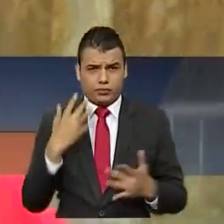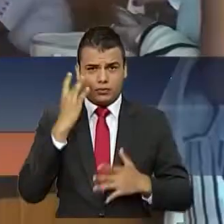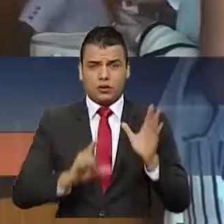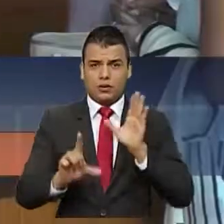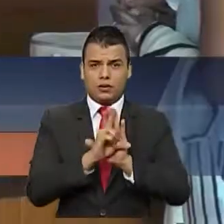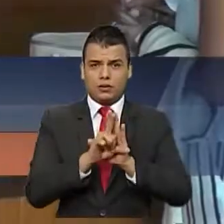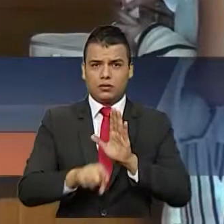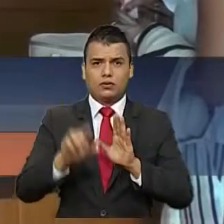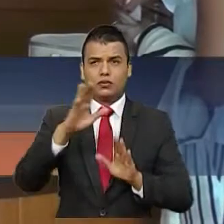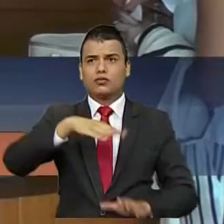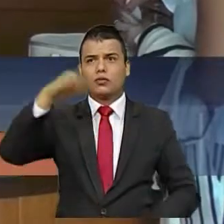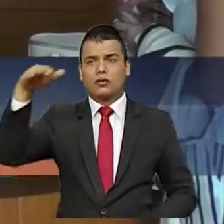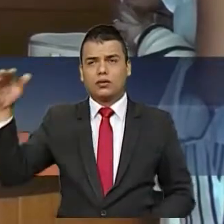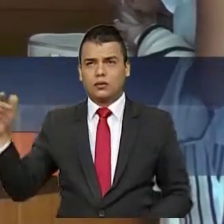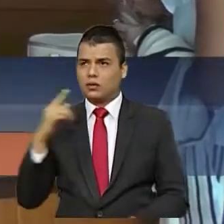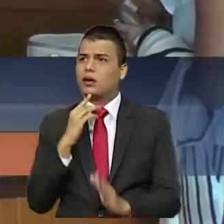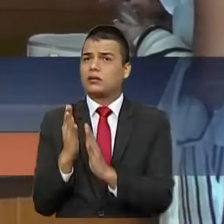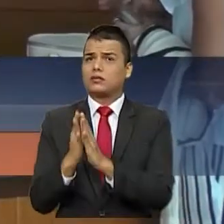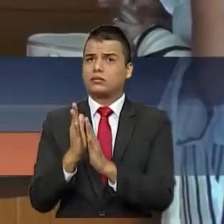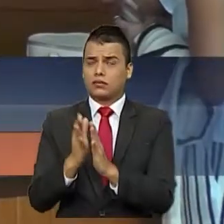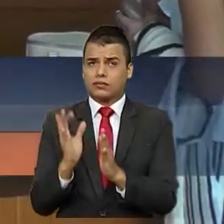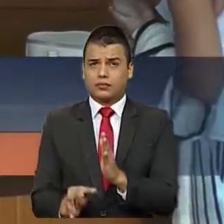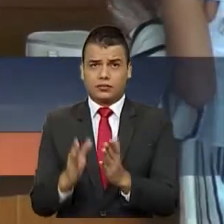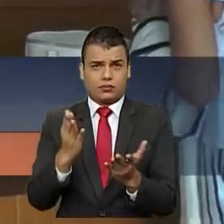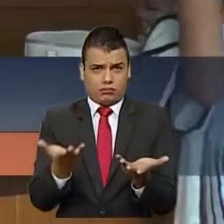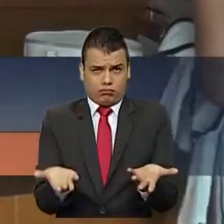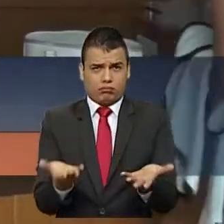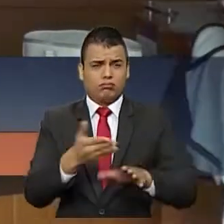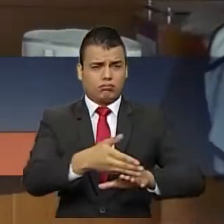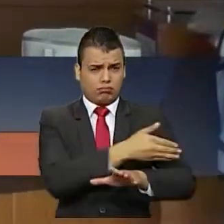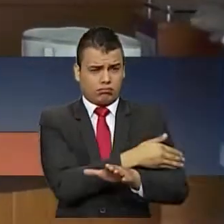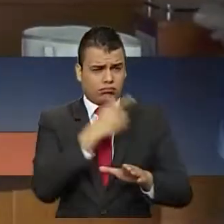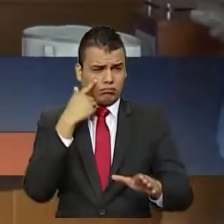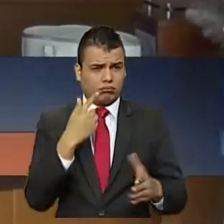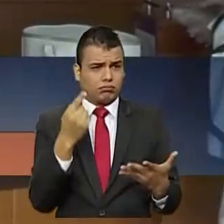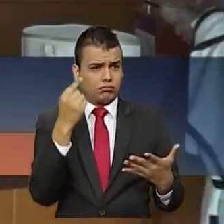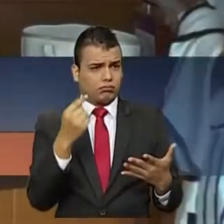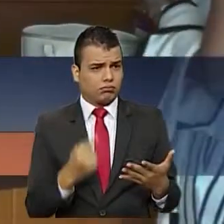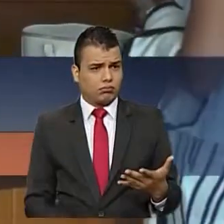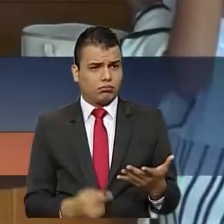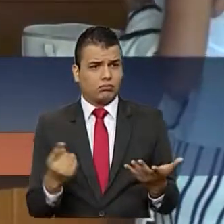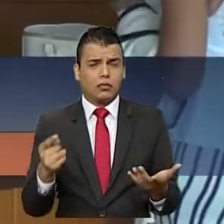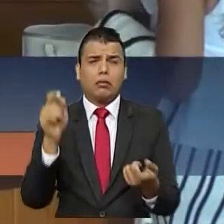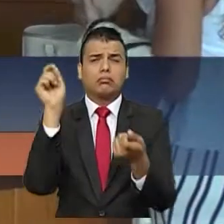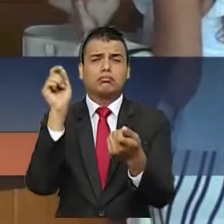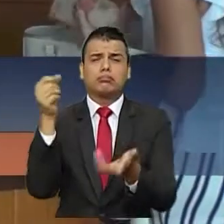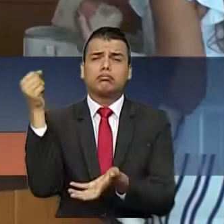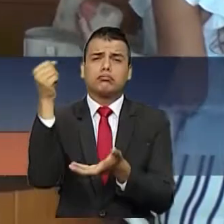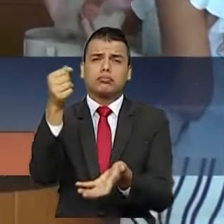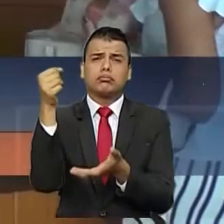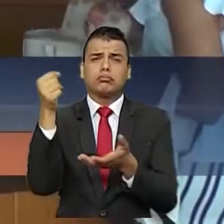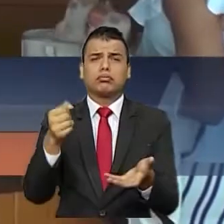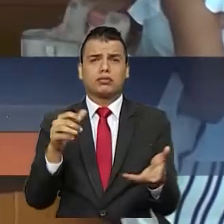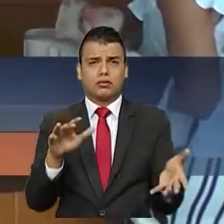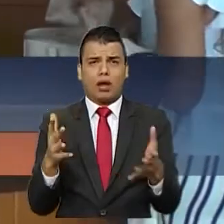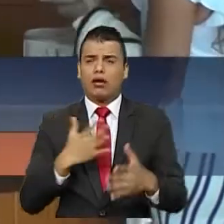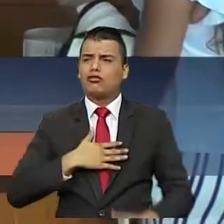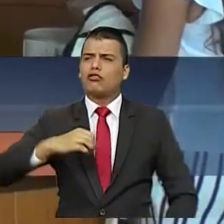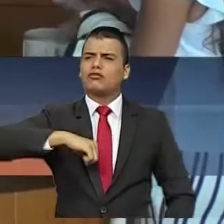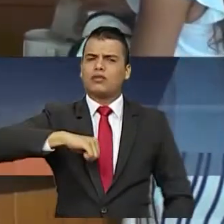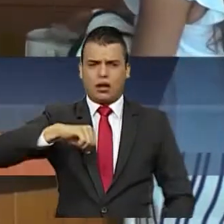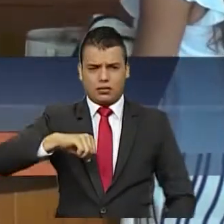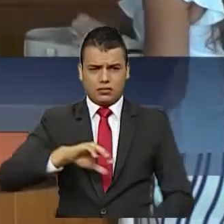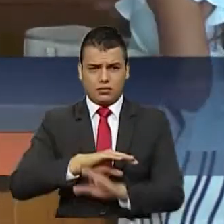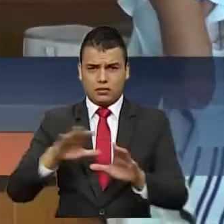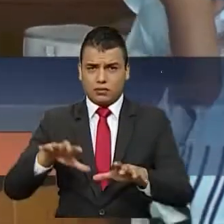tiene Antioquia, de decir que el hecho que hayan hecho algunas pocas inversiones a media ya tienen el derecho